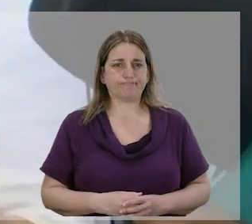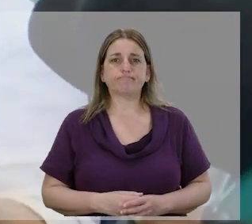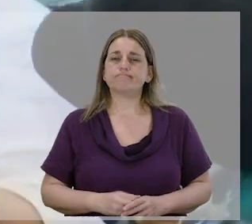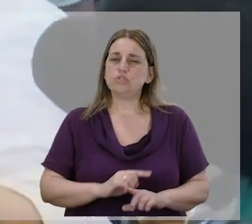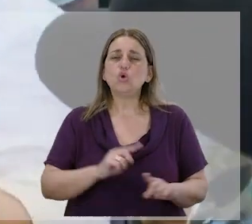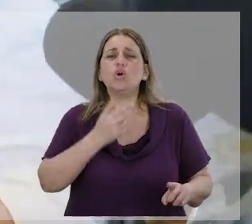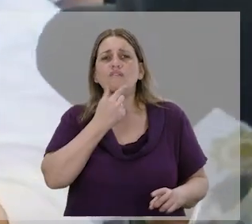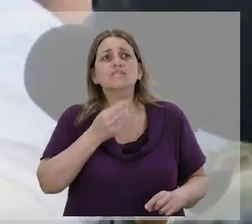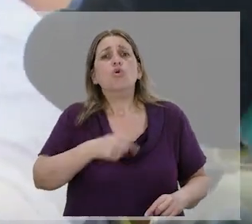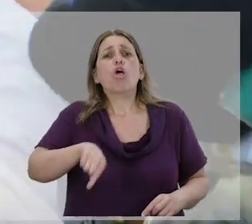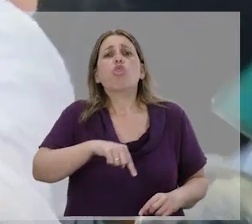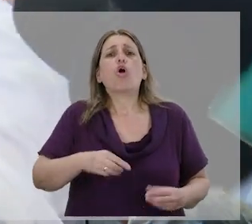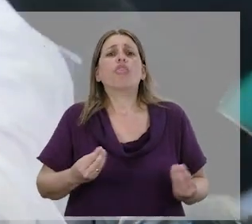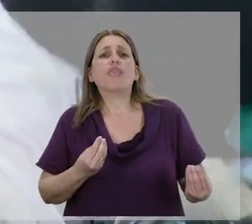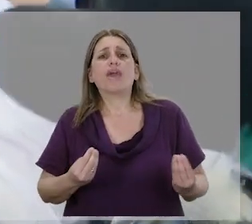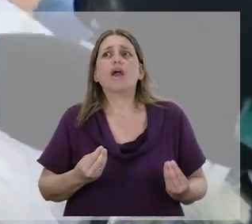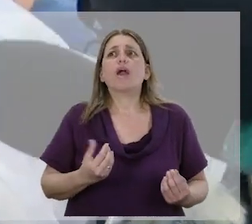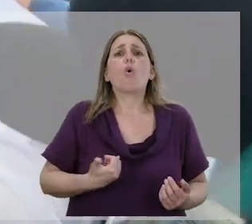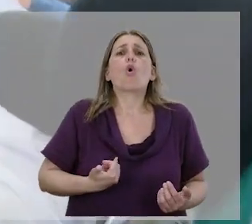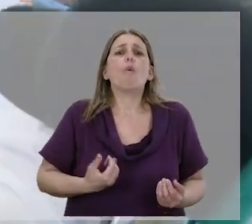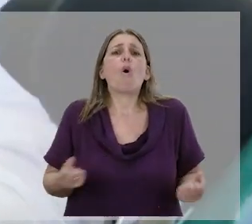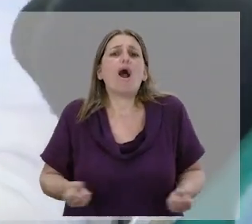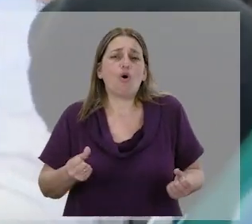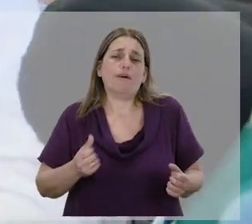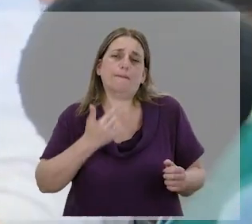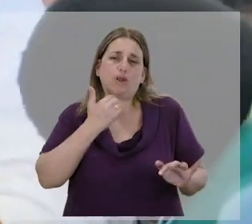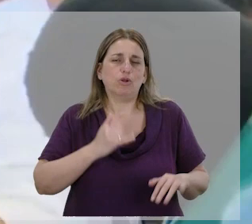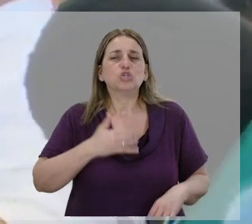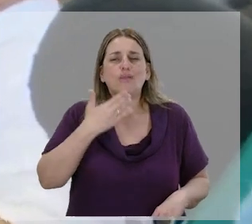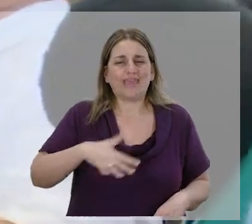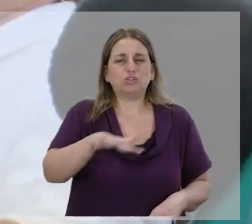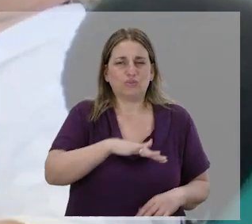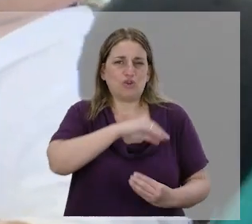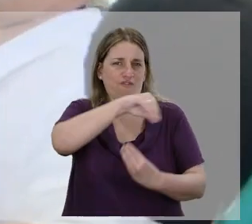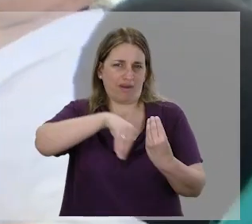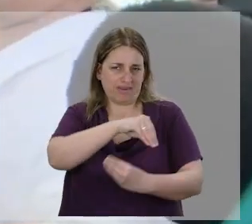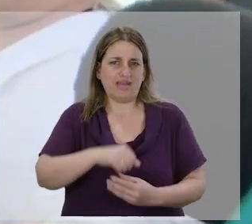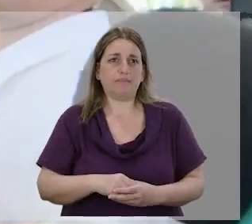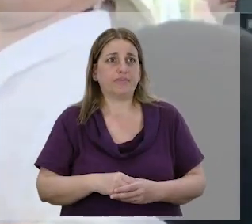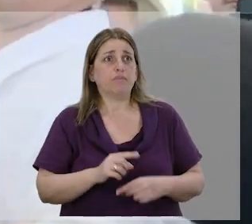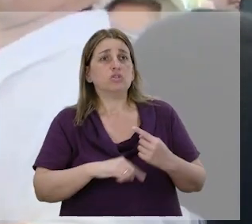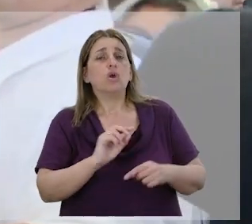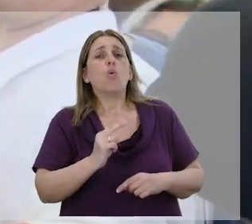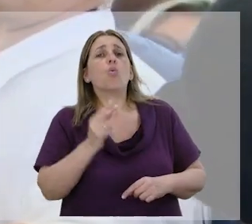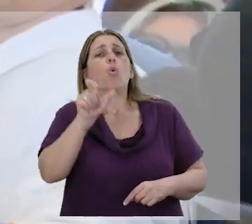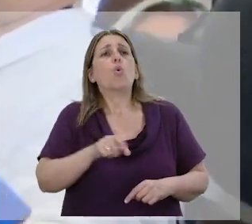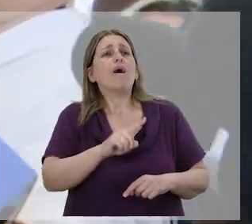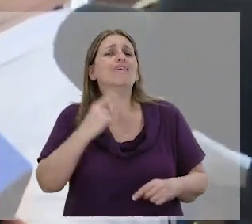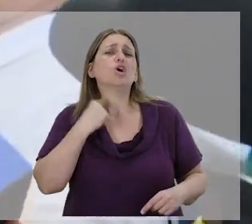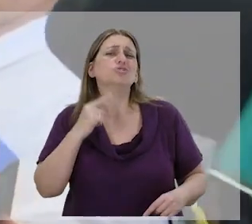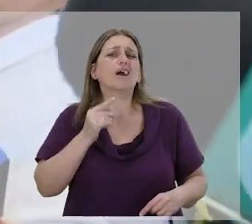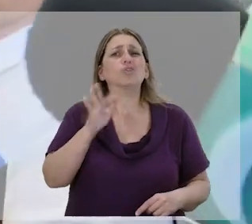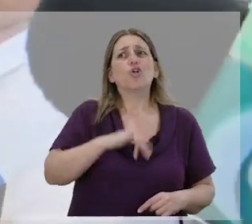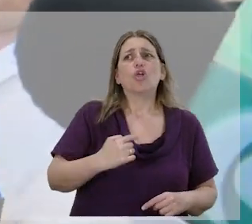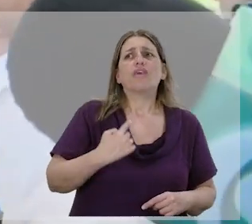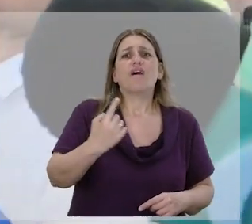Es difícil. Es difícil porque ¿dónde cortás? Porque yo entiendo el de familiar. Y si